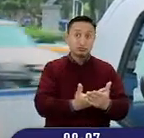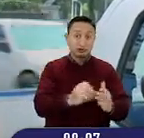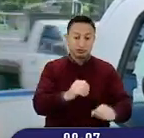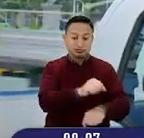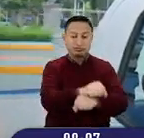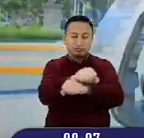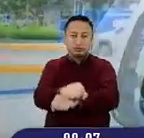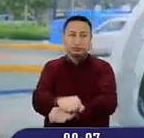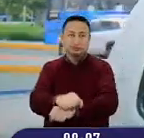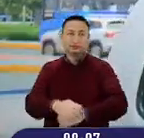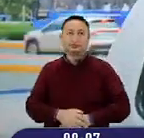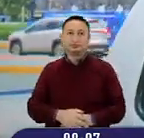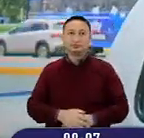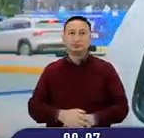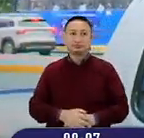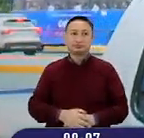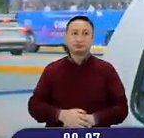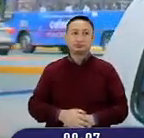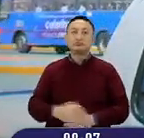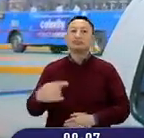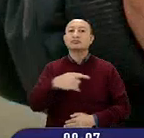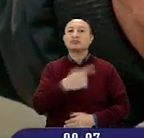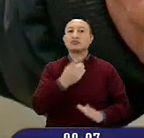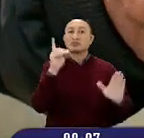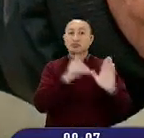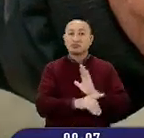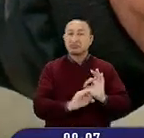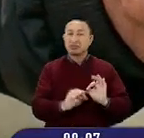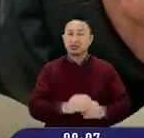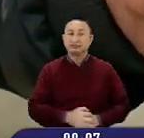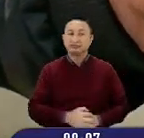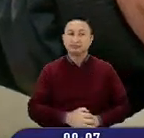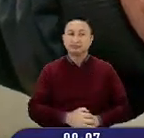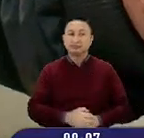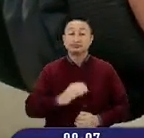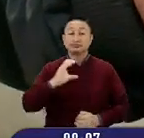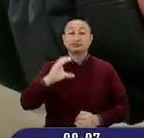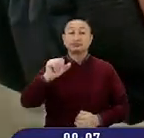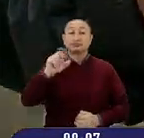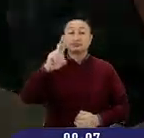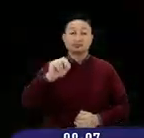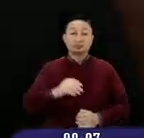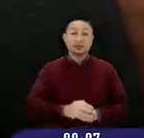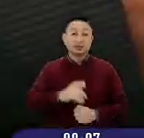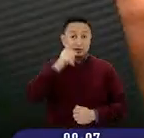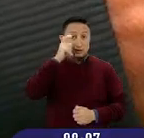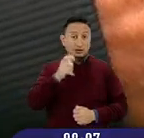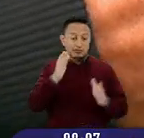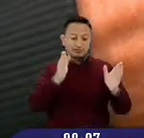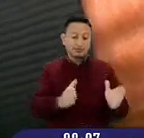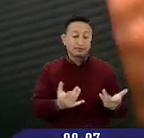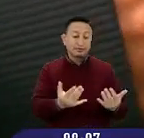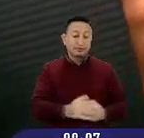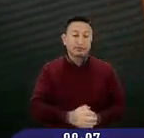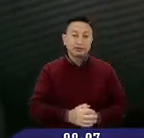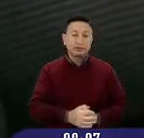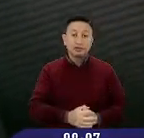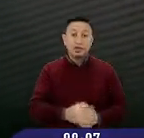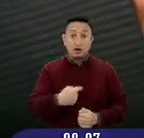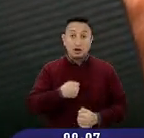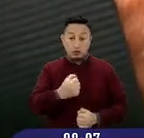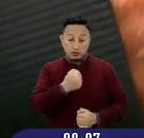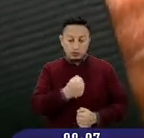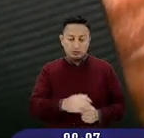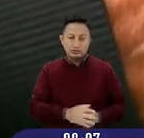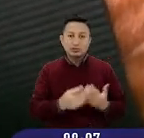nos entrega. No cuenta con antecedentes penales. Encontramos a Carlos en la unidad de flagrancia. Hasta el momento de esta entrevista